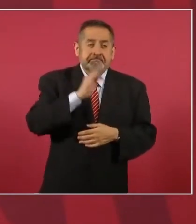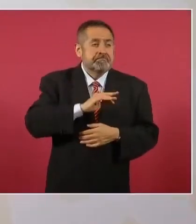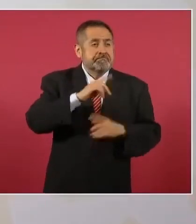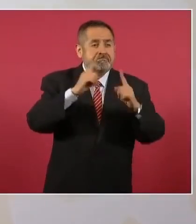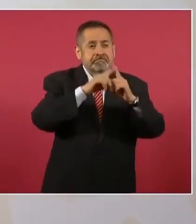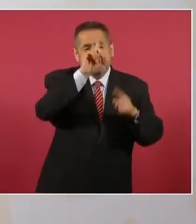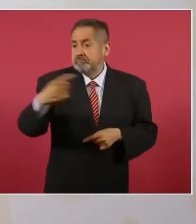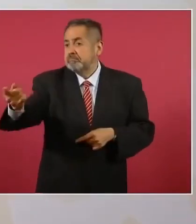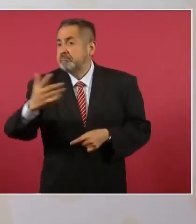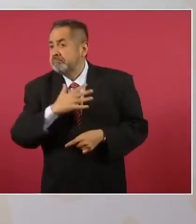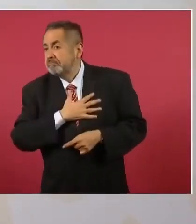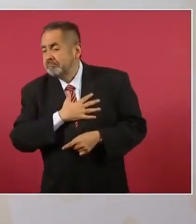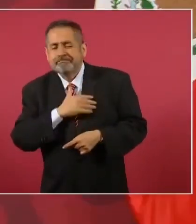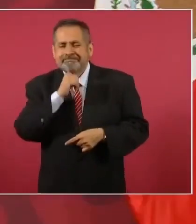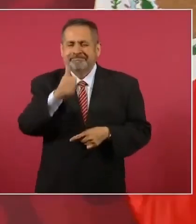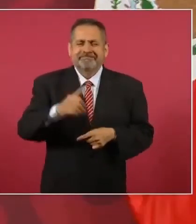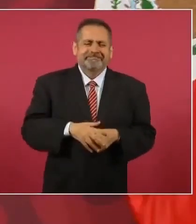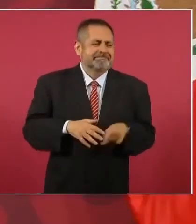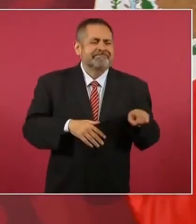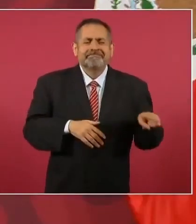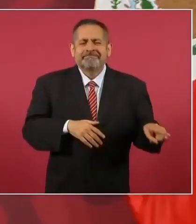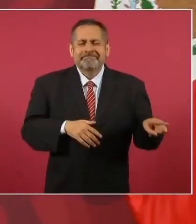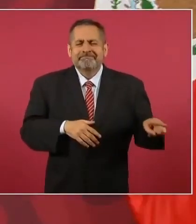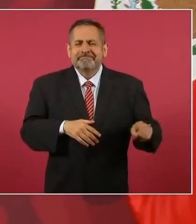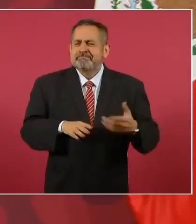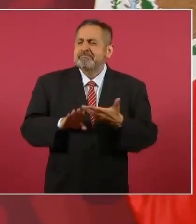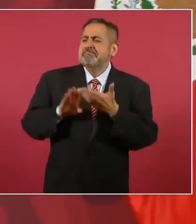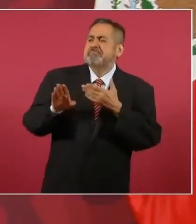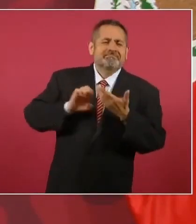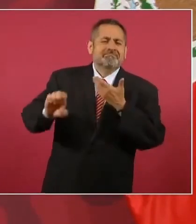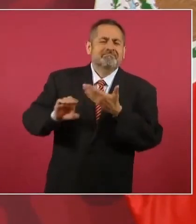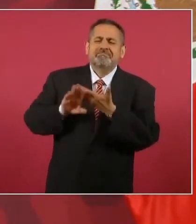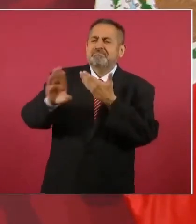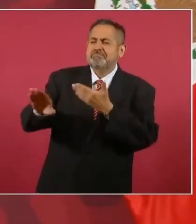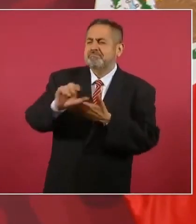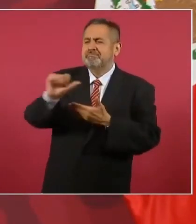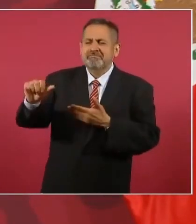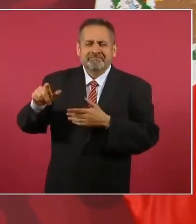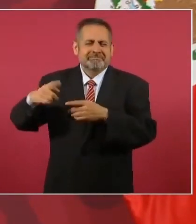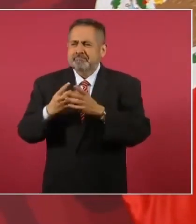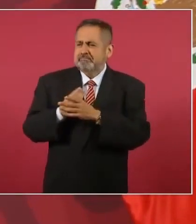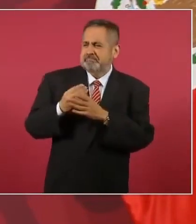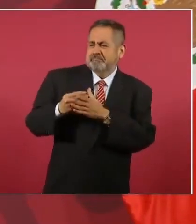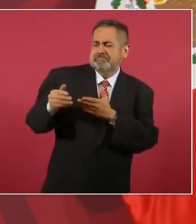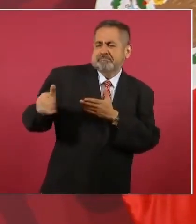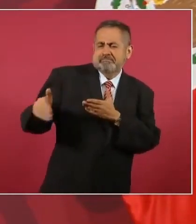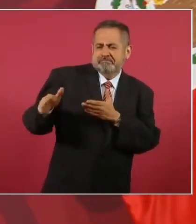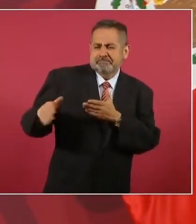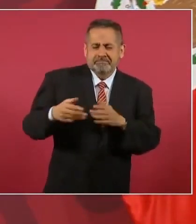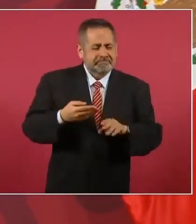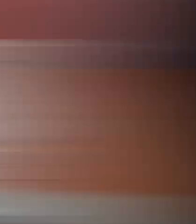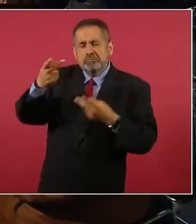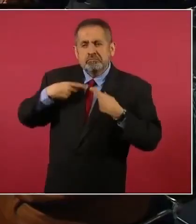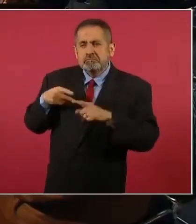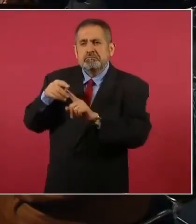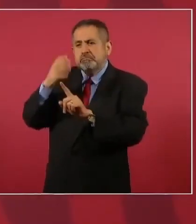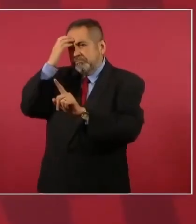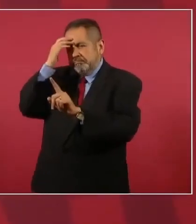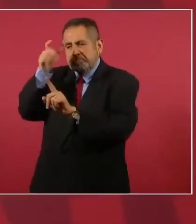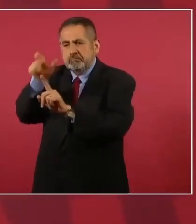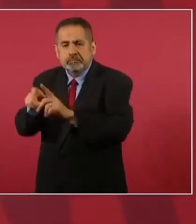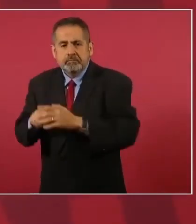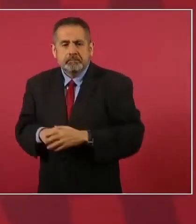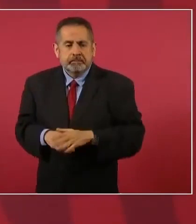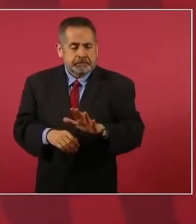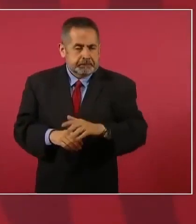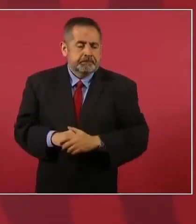tienen amor al pueblo. Y son racistas, en su mayoría, clasistas y muy hipócritas. El martes se